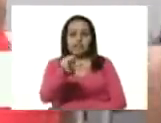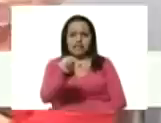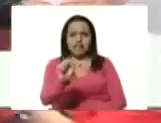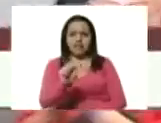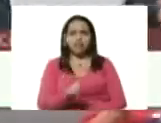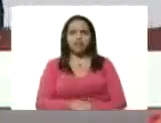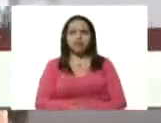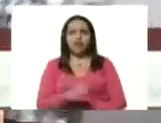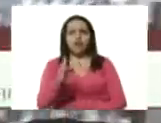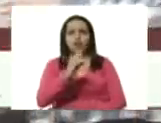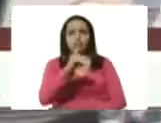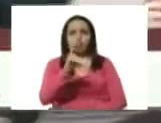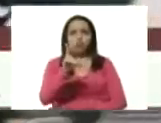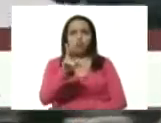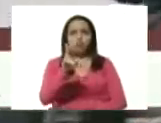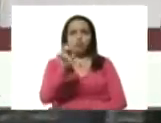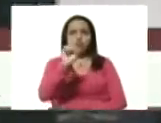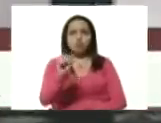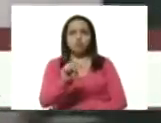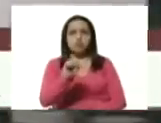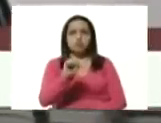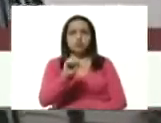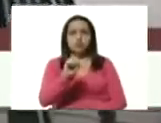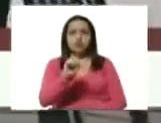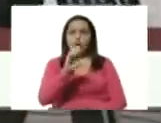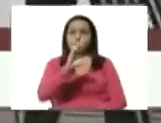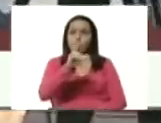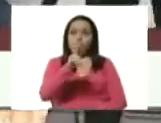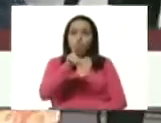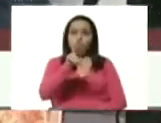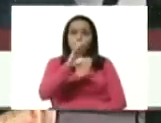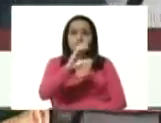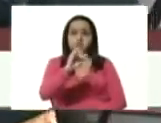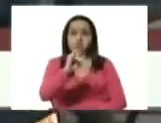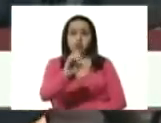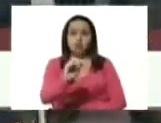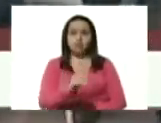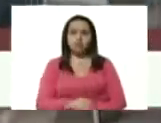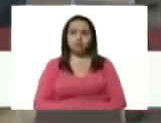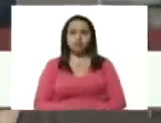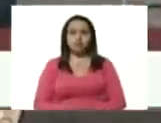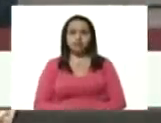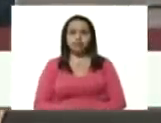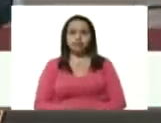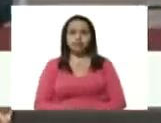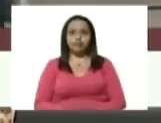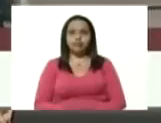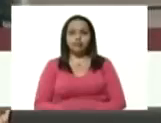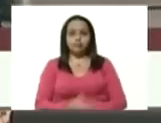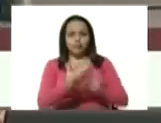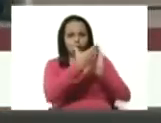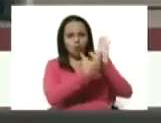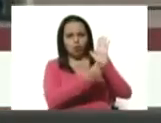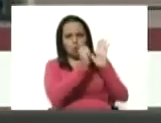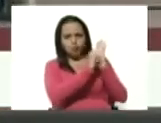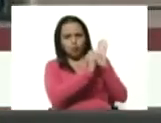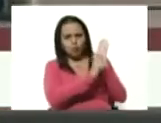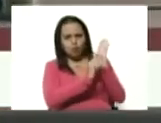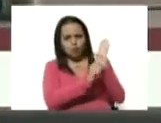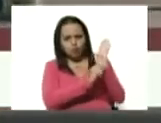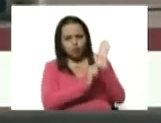opinión Proletarios del Mundo, la pandemia es la desigualdad, en su columna Abre